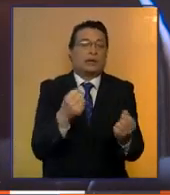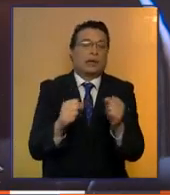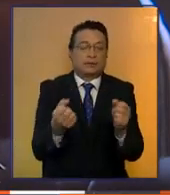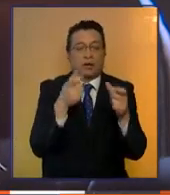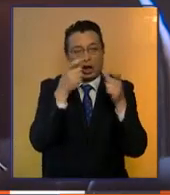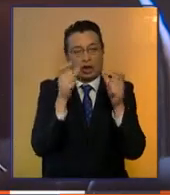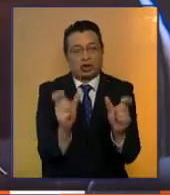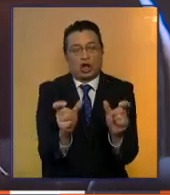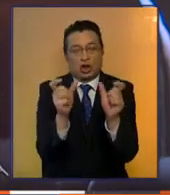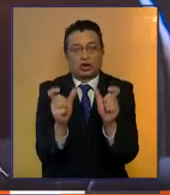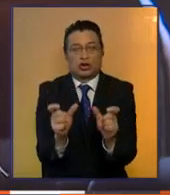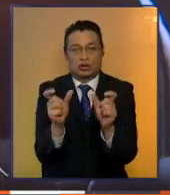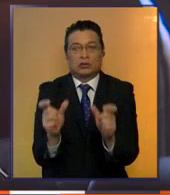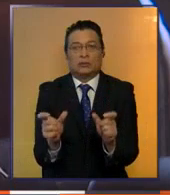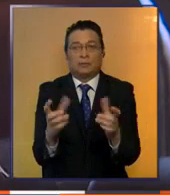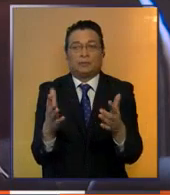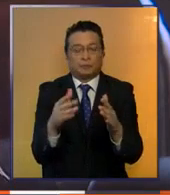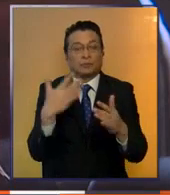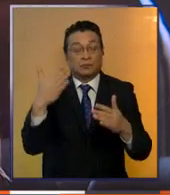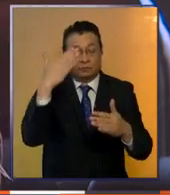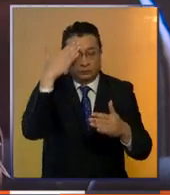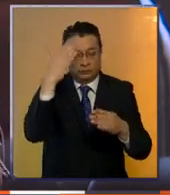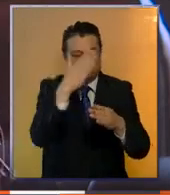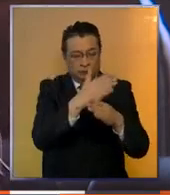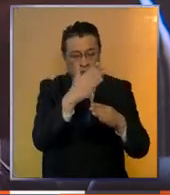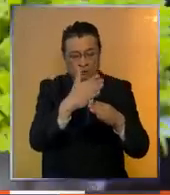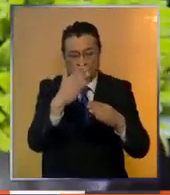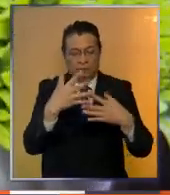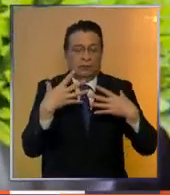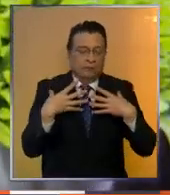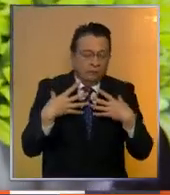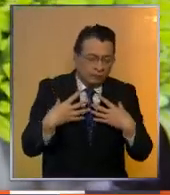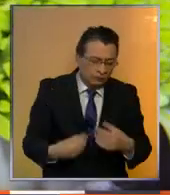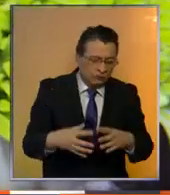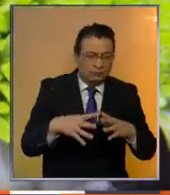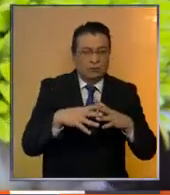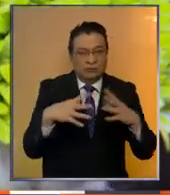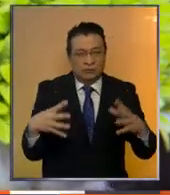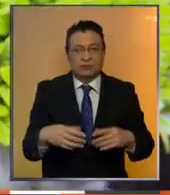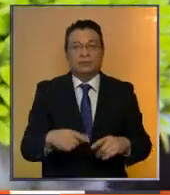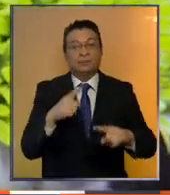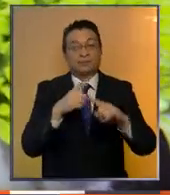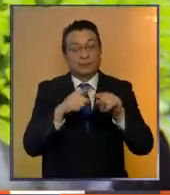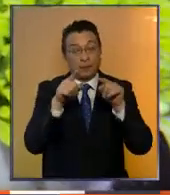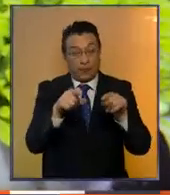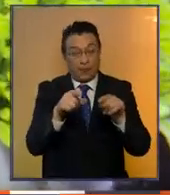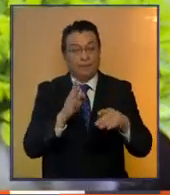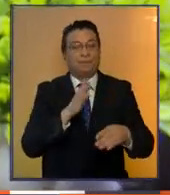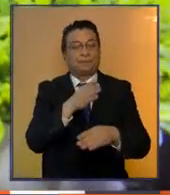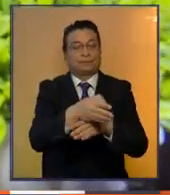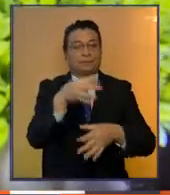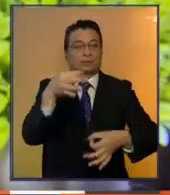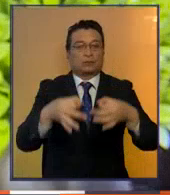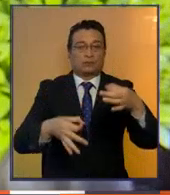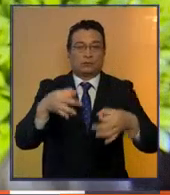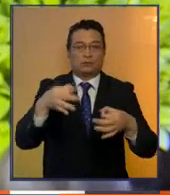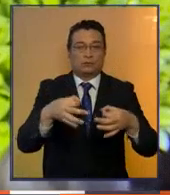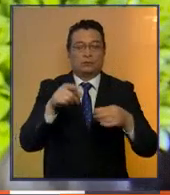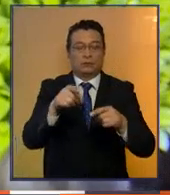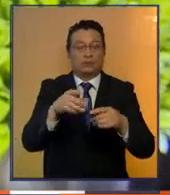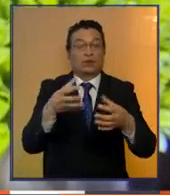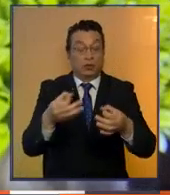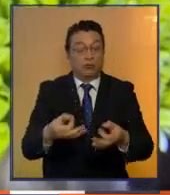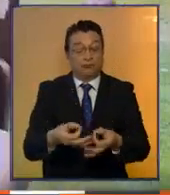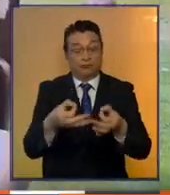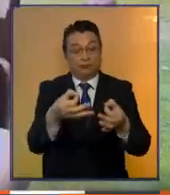eso pasó varios días muy muy deprimida es por esto que acudieron a la justicia y mediante un recurso de protección